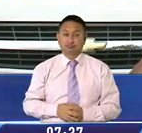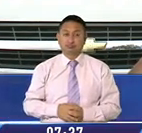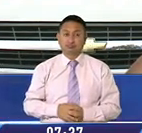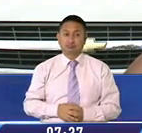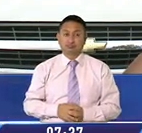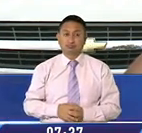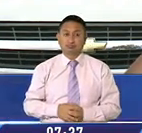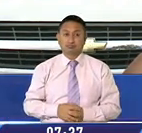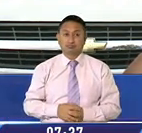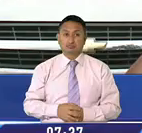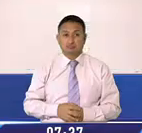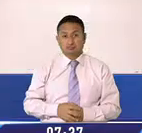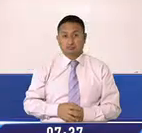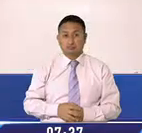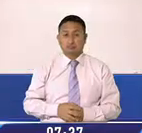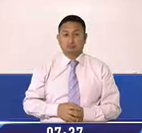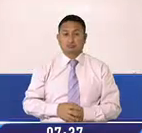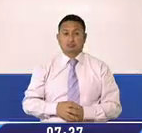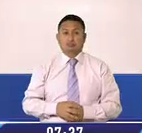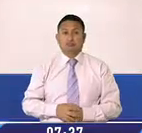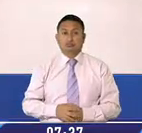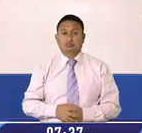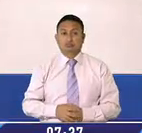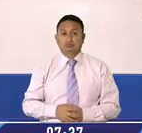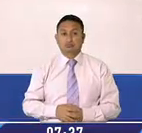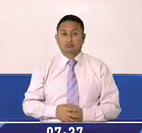no estaba en sus sentidos.